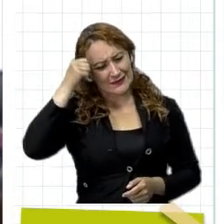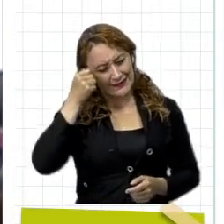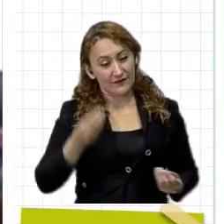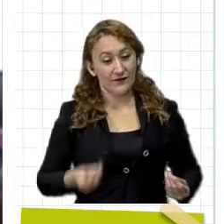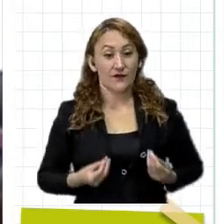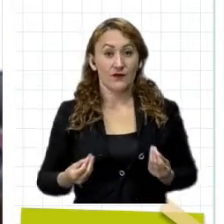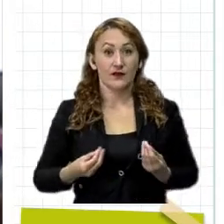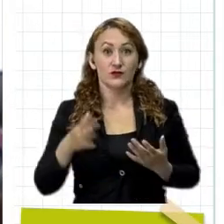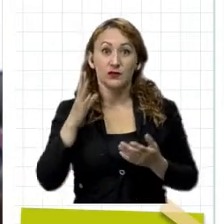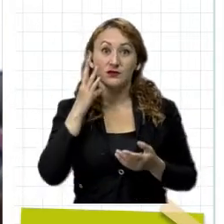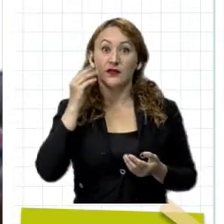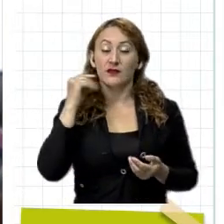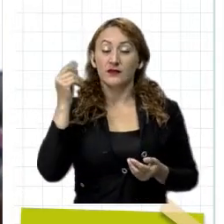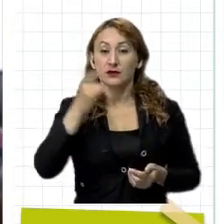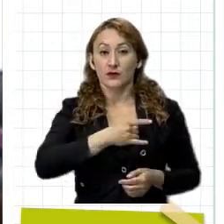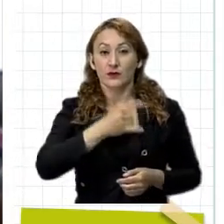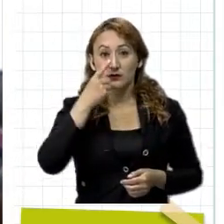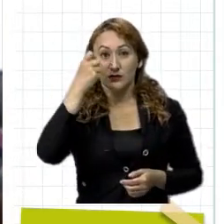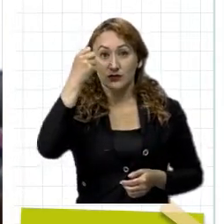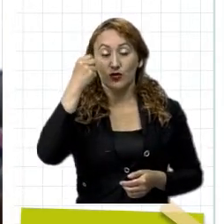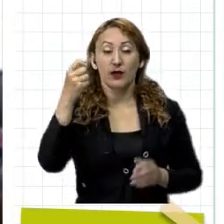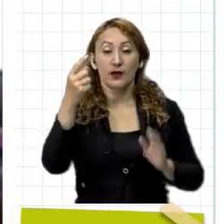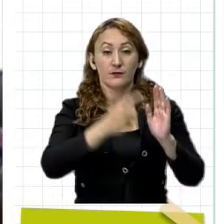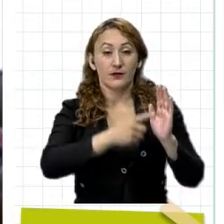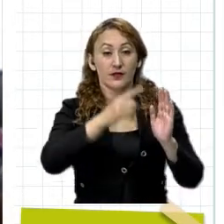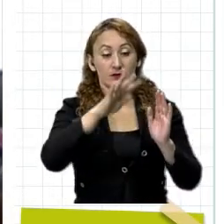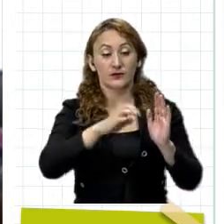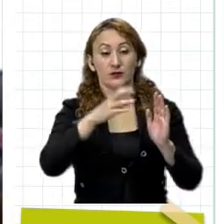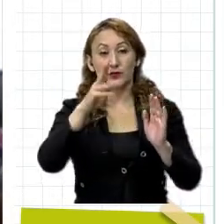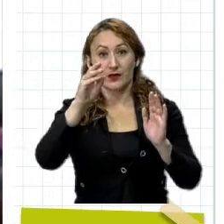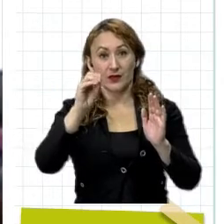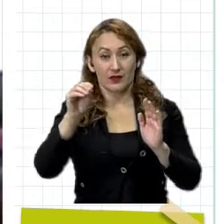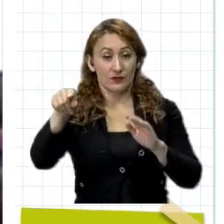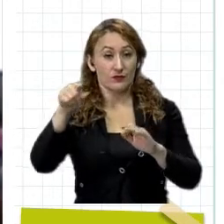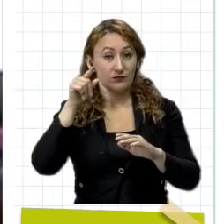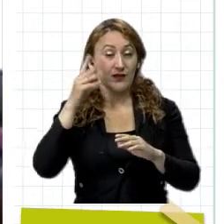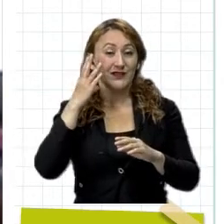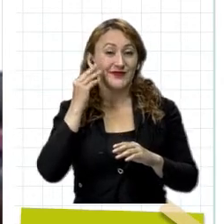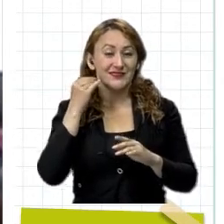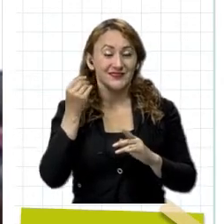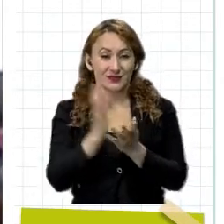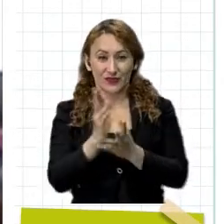en la Universidad Nacional en los años 1940.